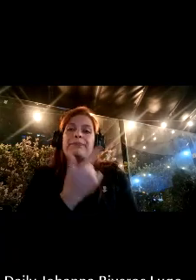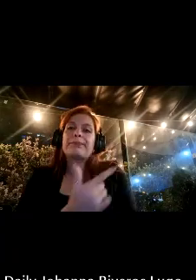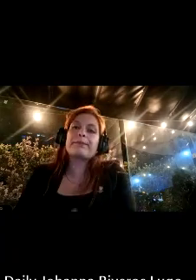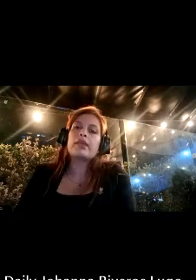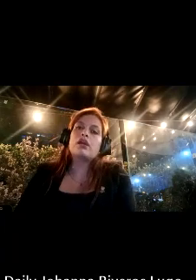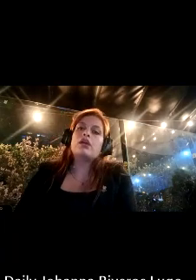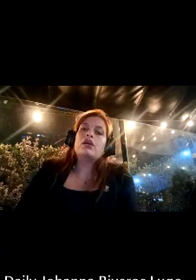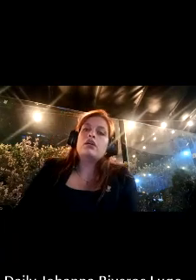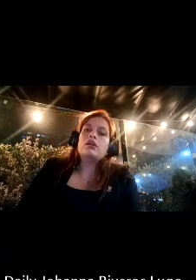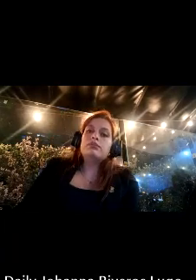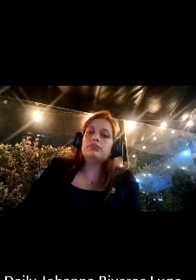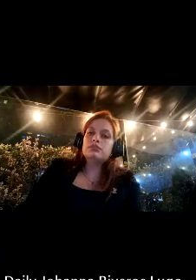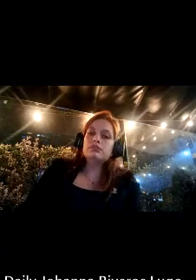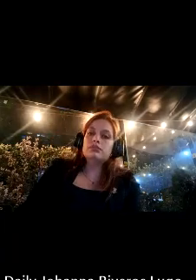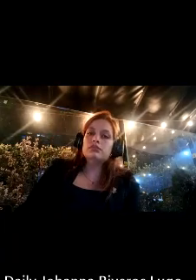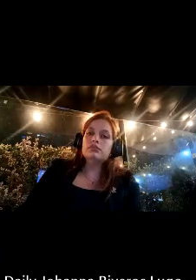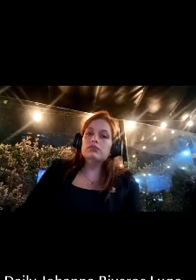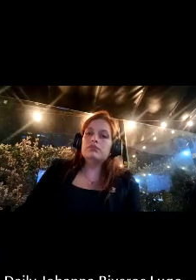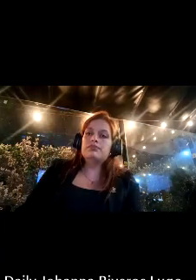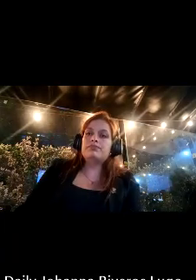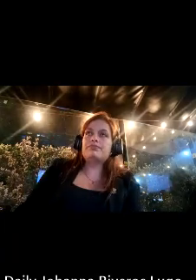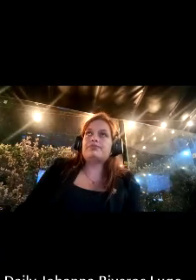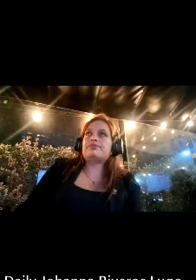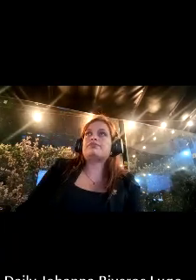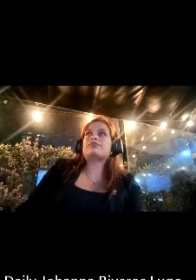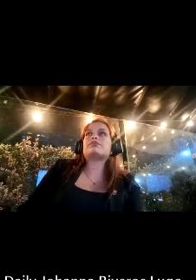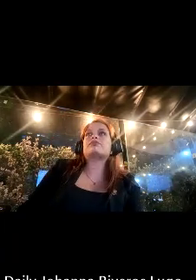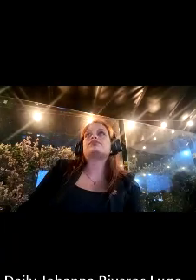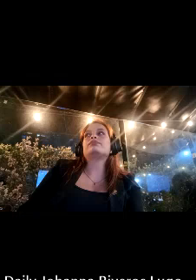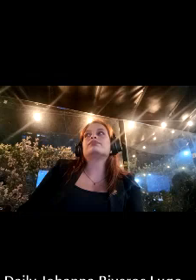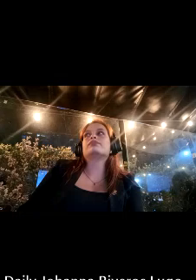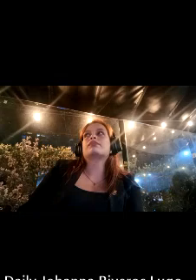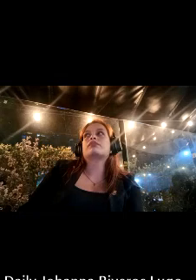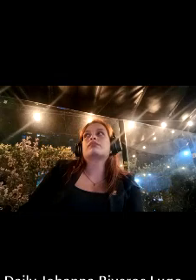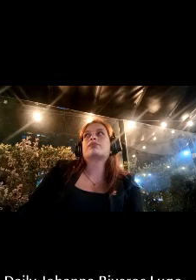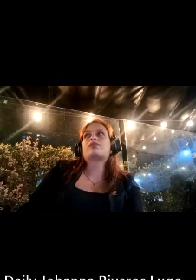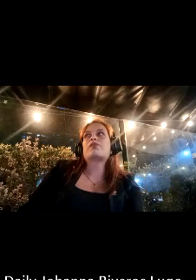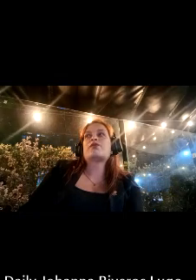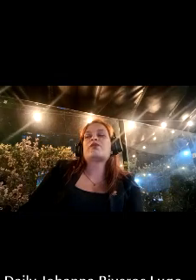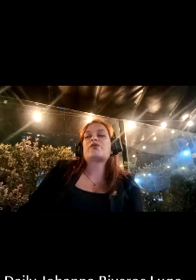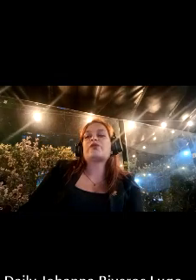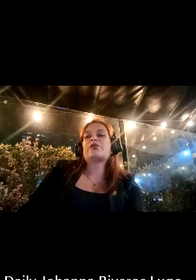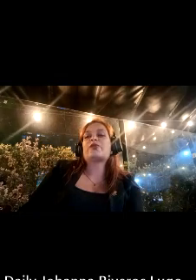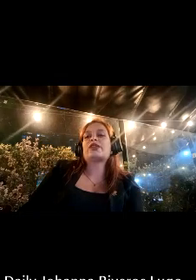Eh, el tercer paso es inicie el cronómetro cuando el objeto llegue a la base y